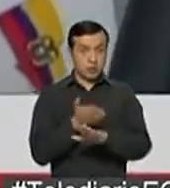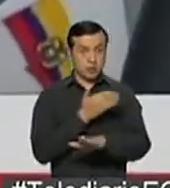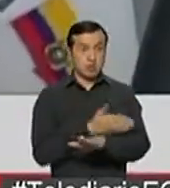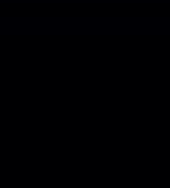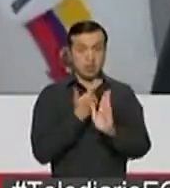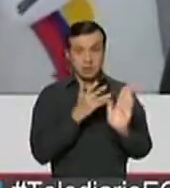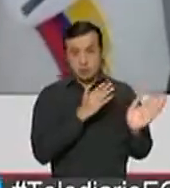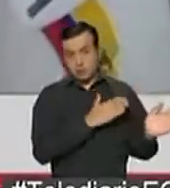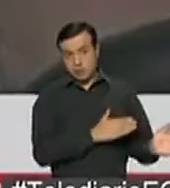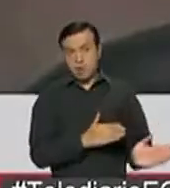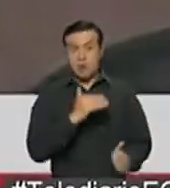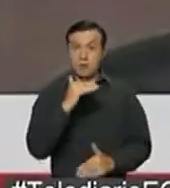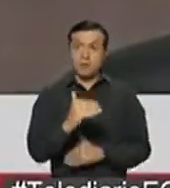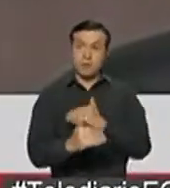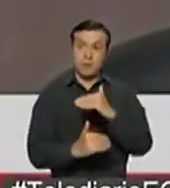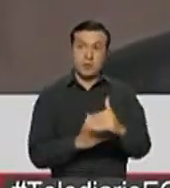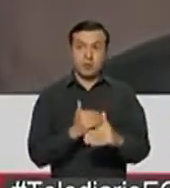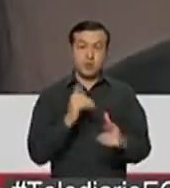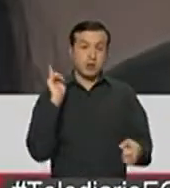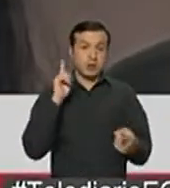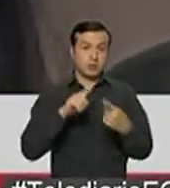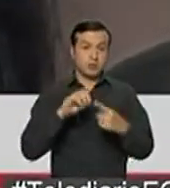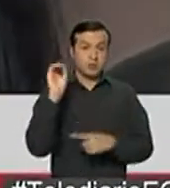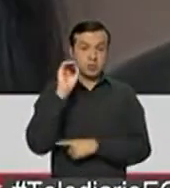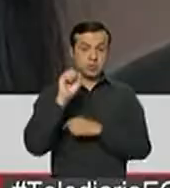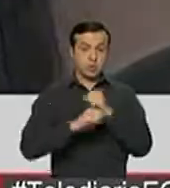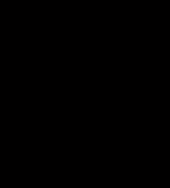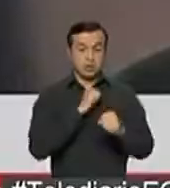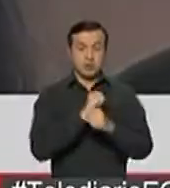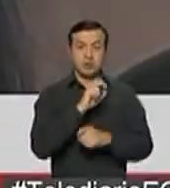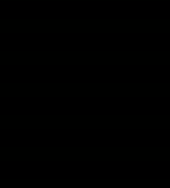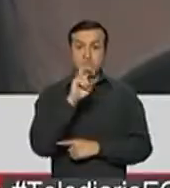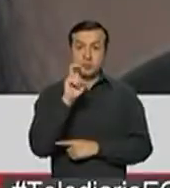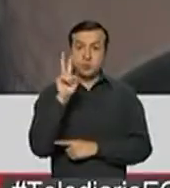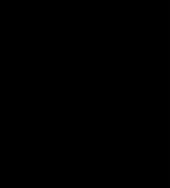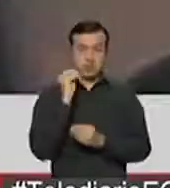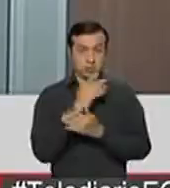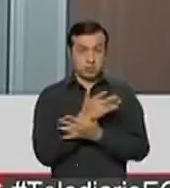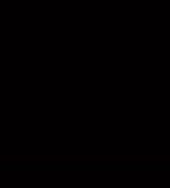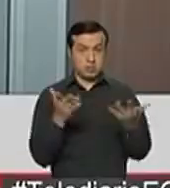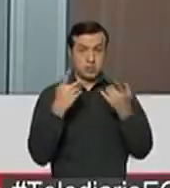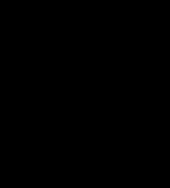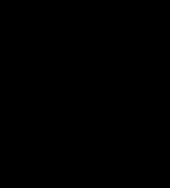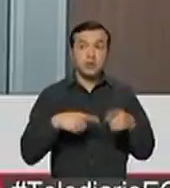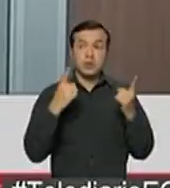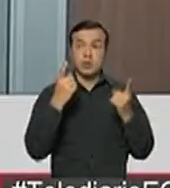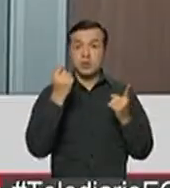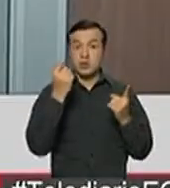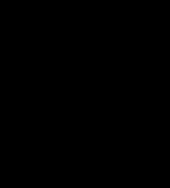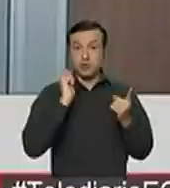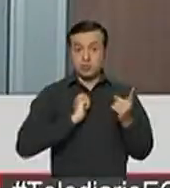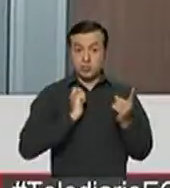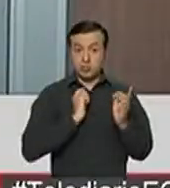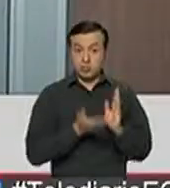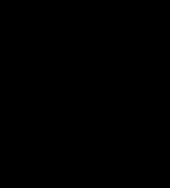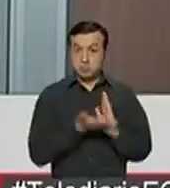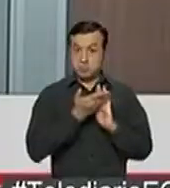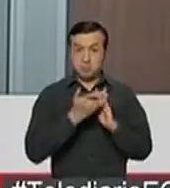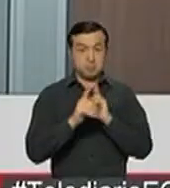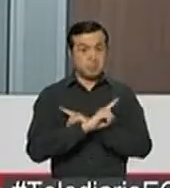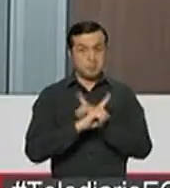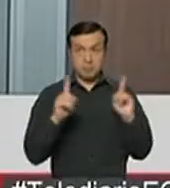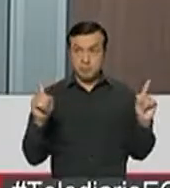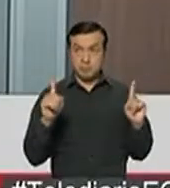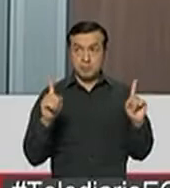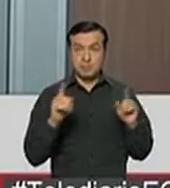llevar a cabo este proceso hasta octubre del 2020. Además, se negó que exista un aumento de salarios para los